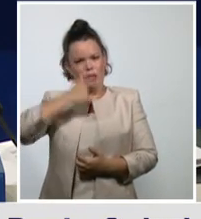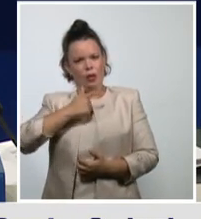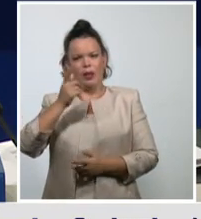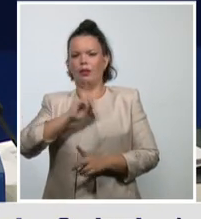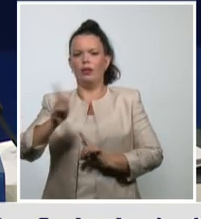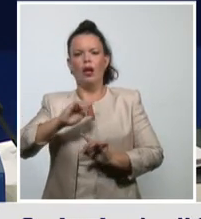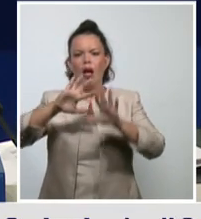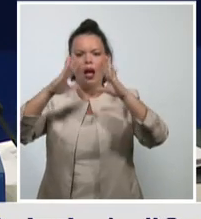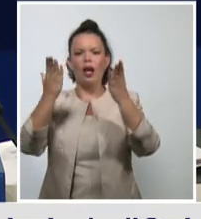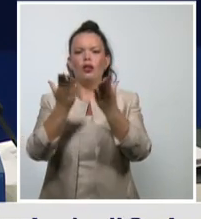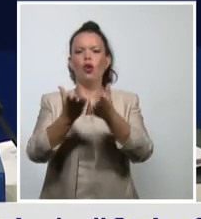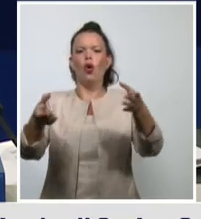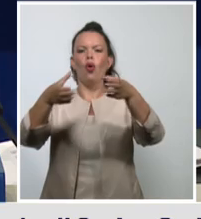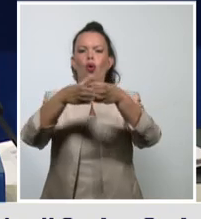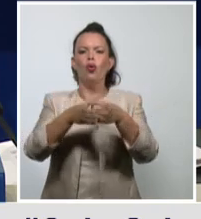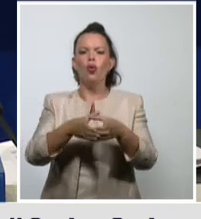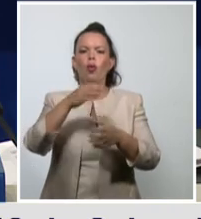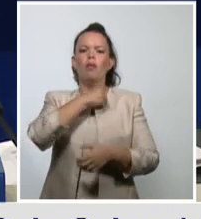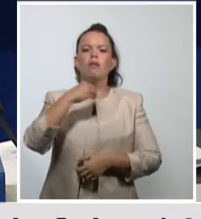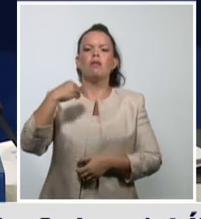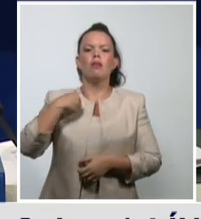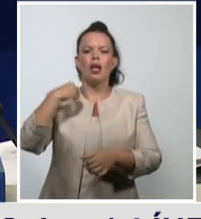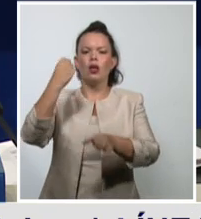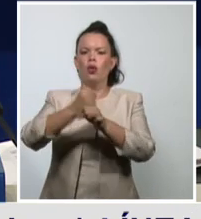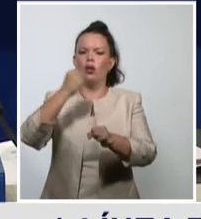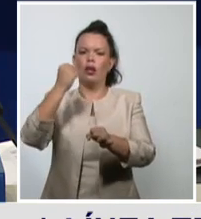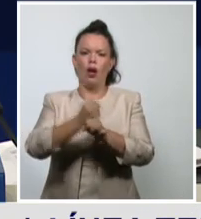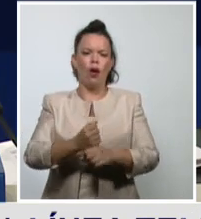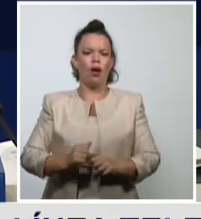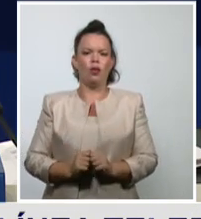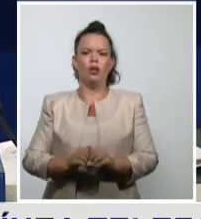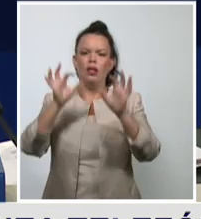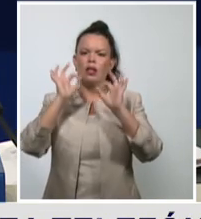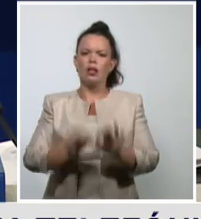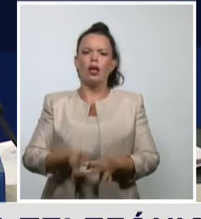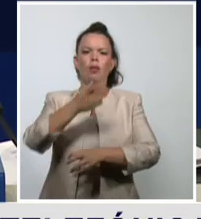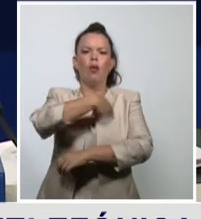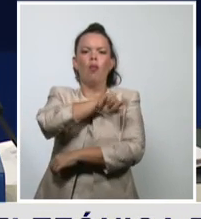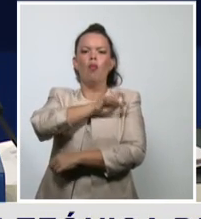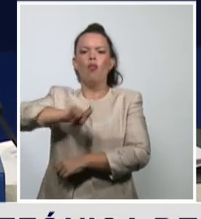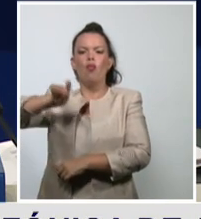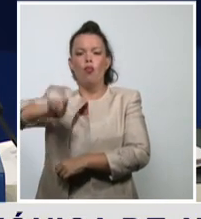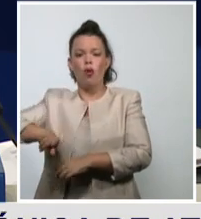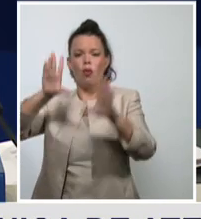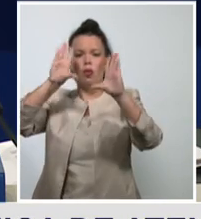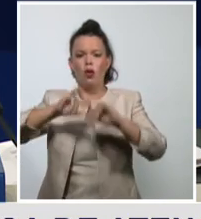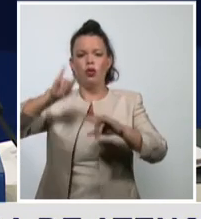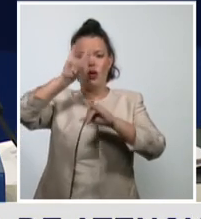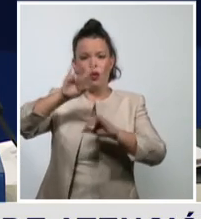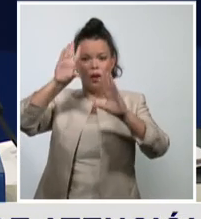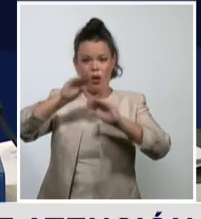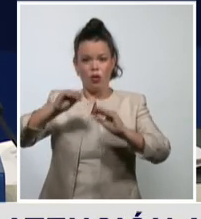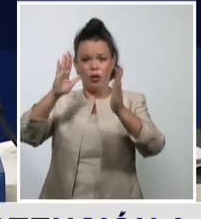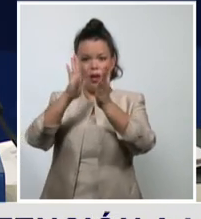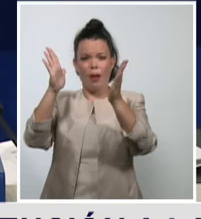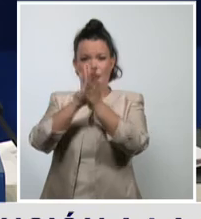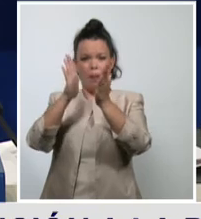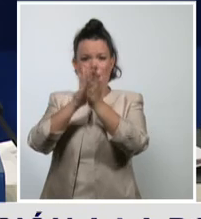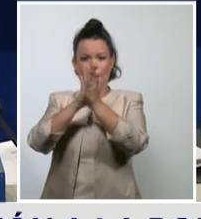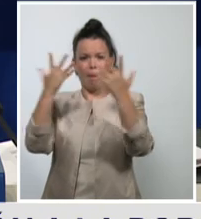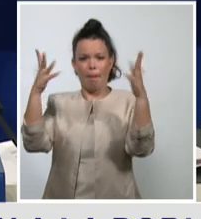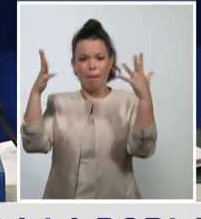personal que nuestra población aplaude todos los días a las 9 de la noche. Y que yo las había conocido a través